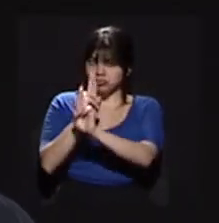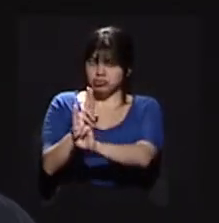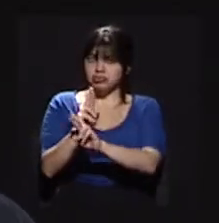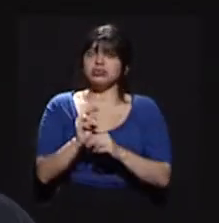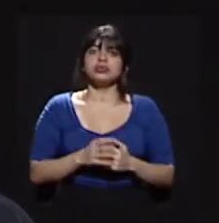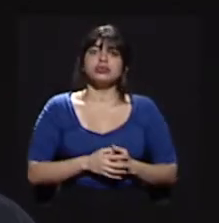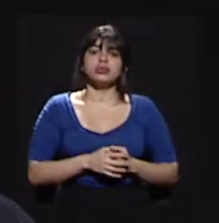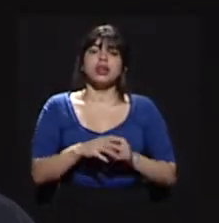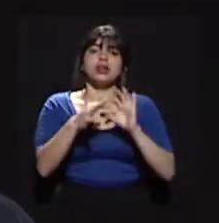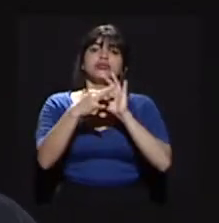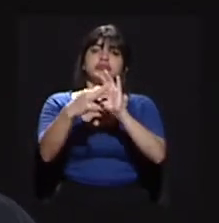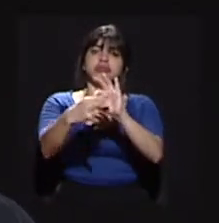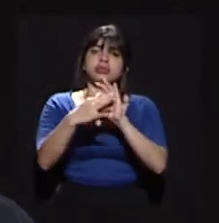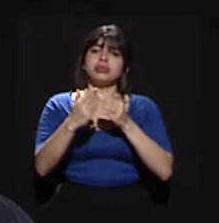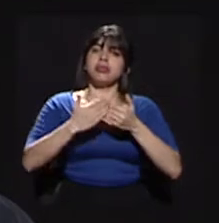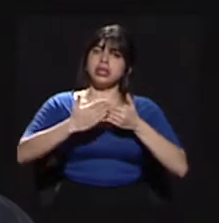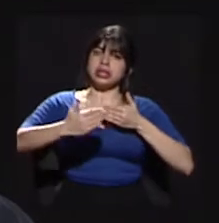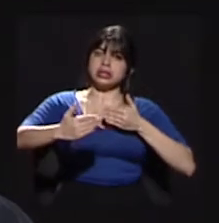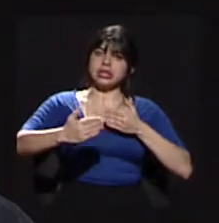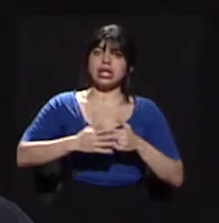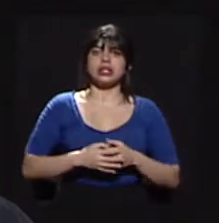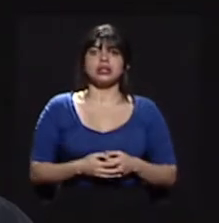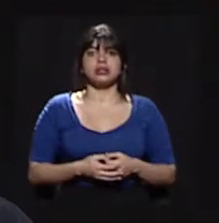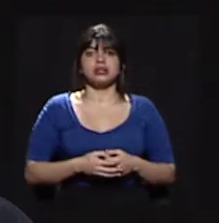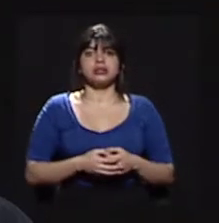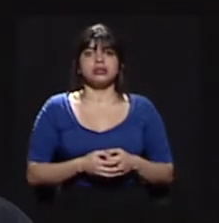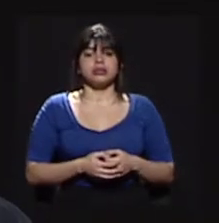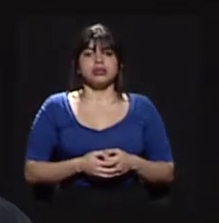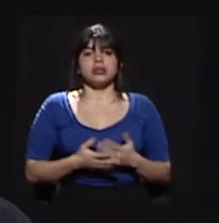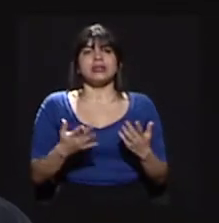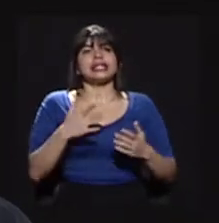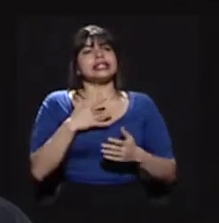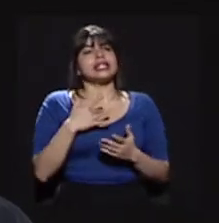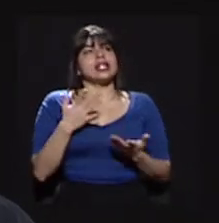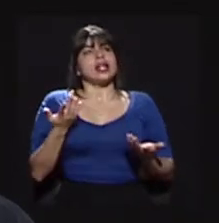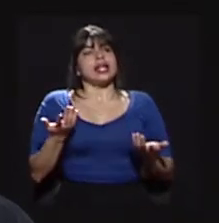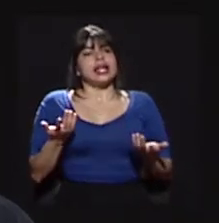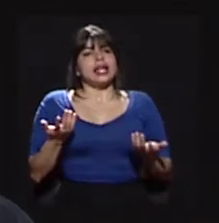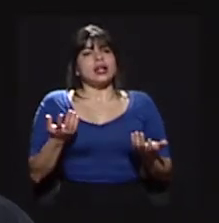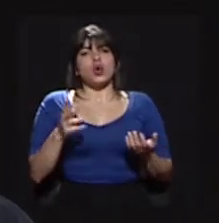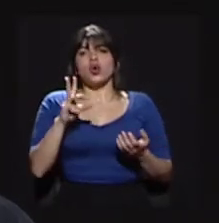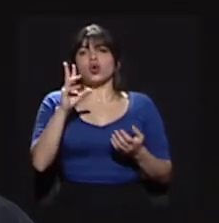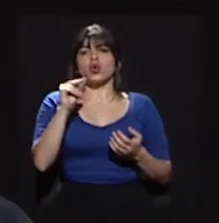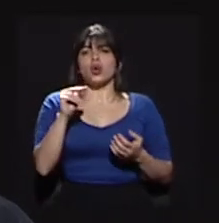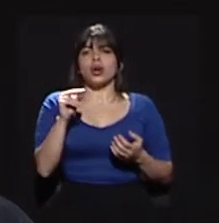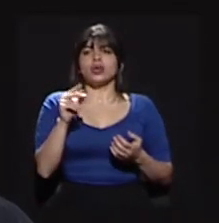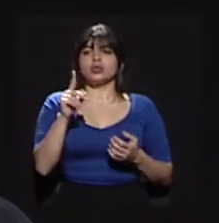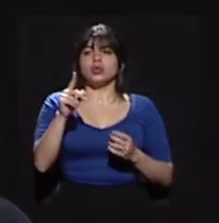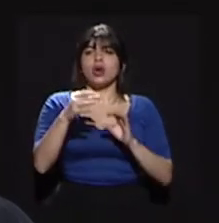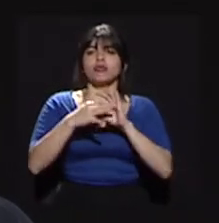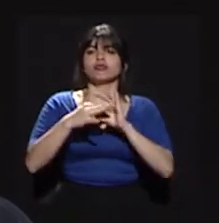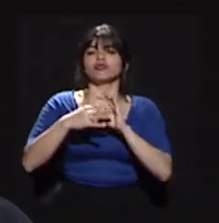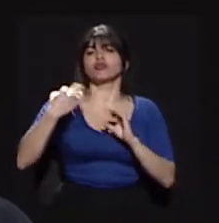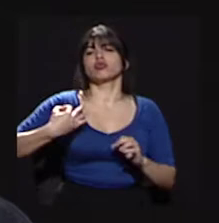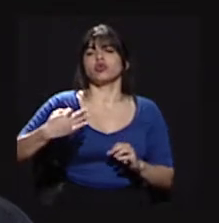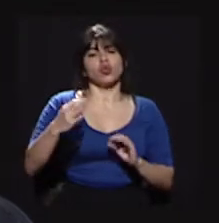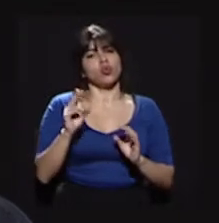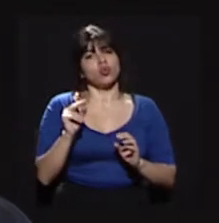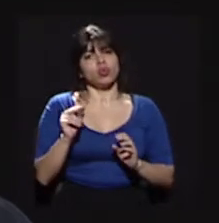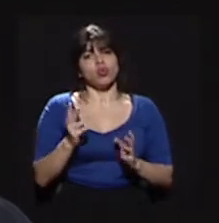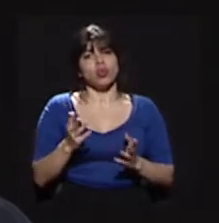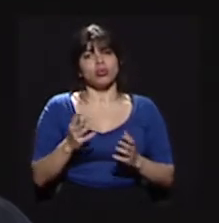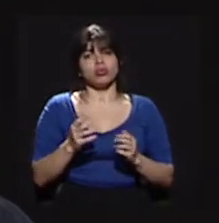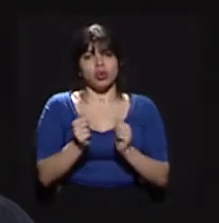es una relación que es distante digamos en el sentido de que no es una relación cotidiana con